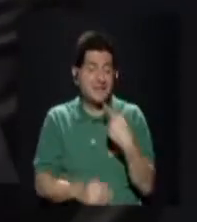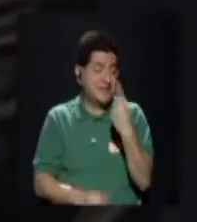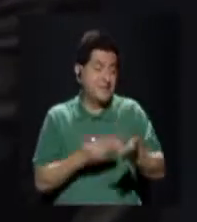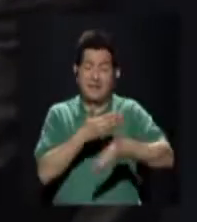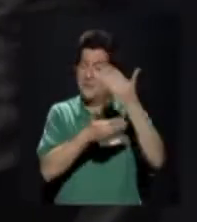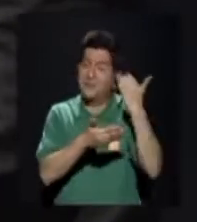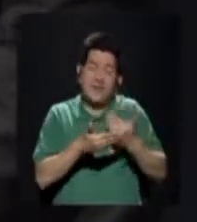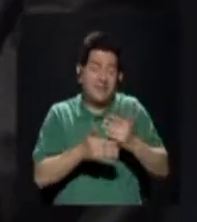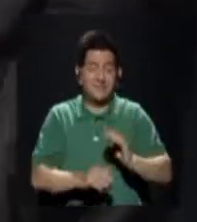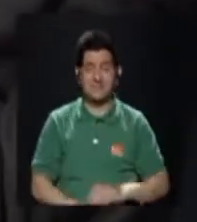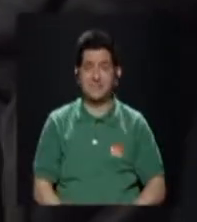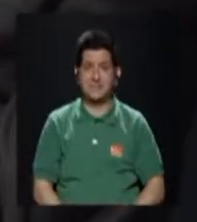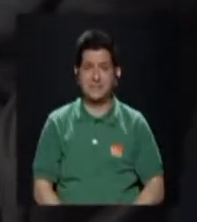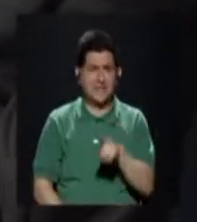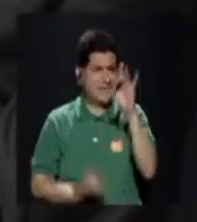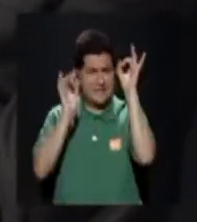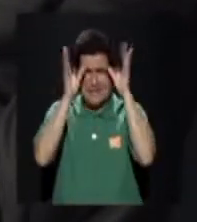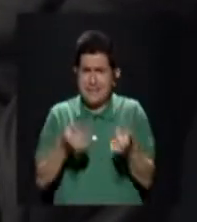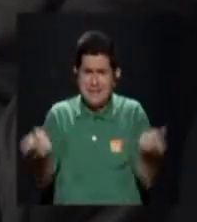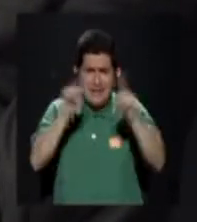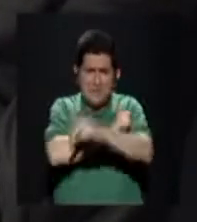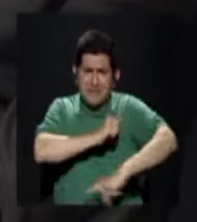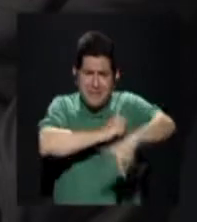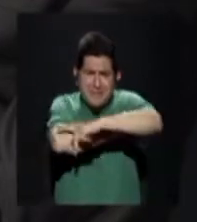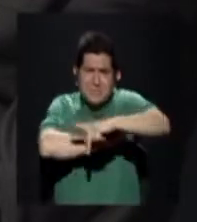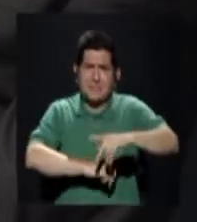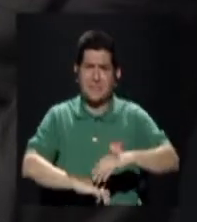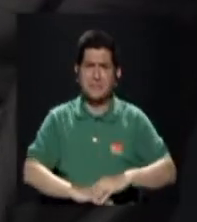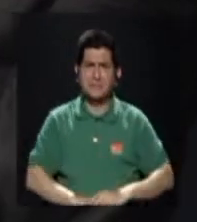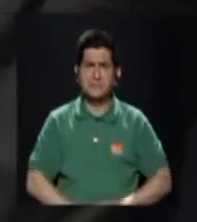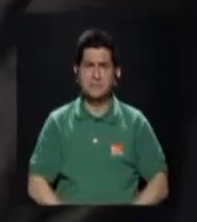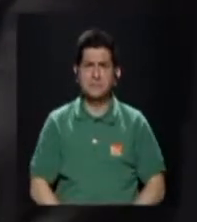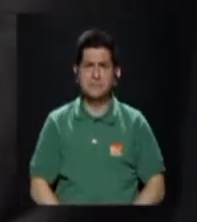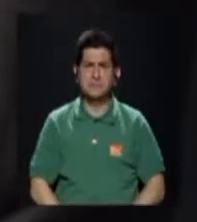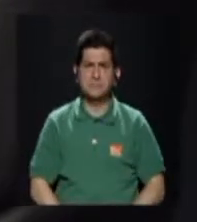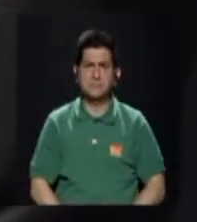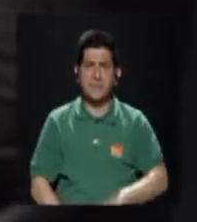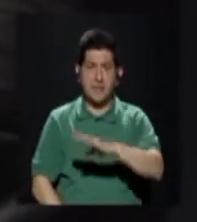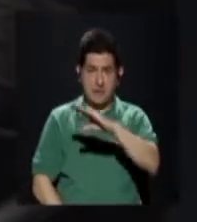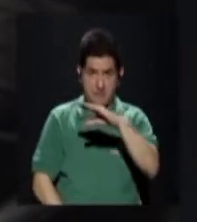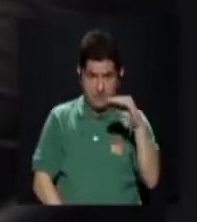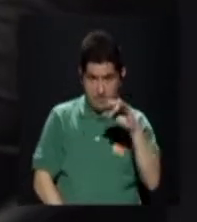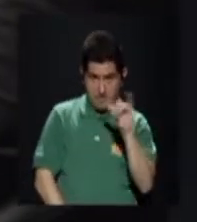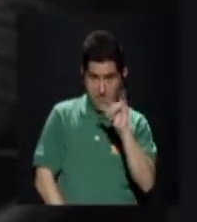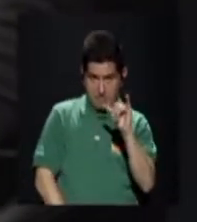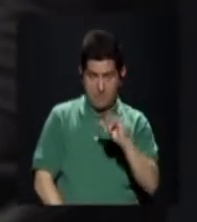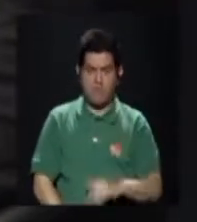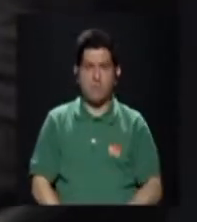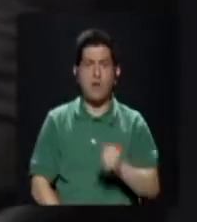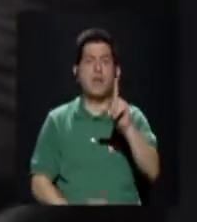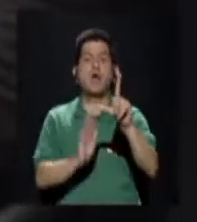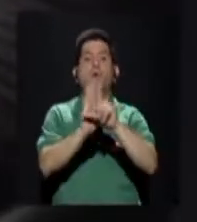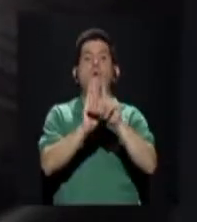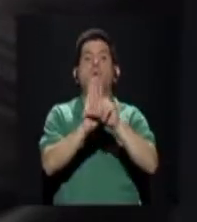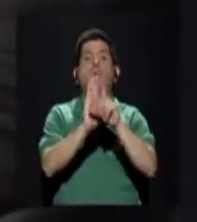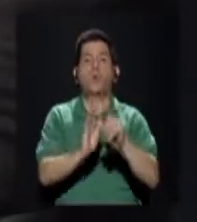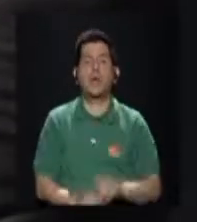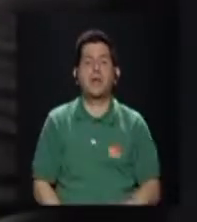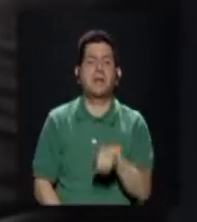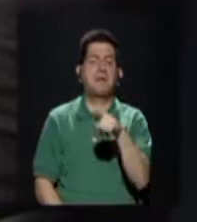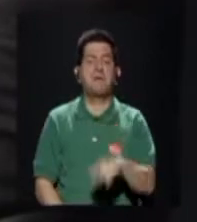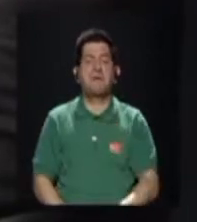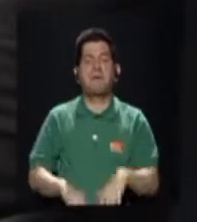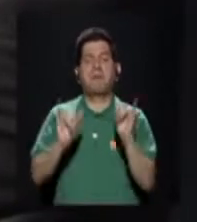mencionamos. Es una barbaridad lo que pasa en este país. Y también hay una ley ahí que está